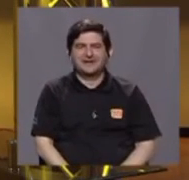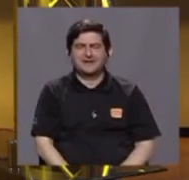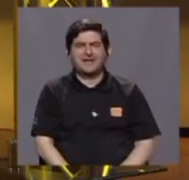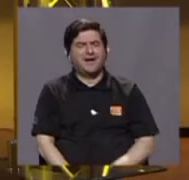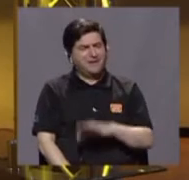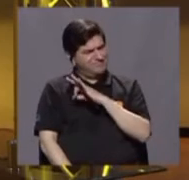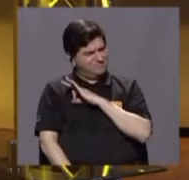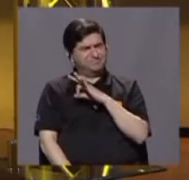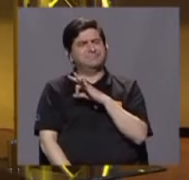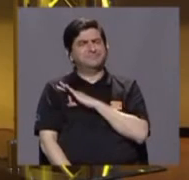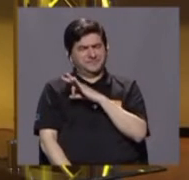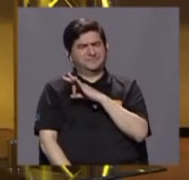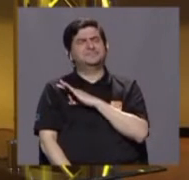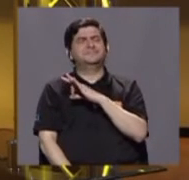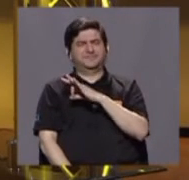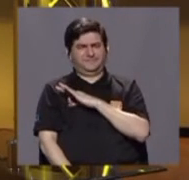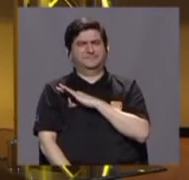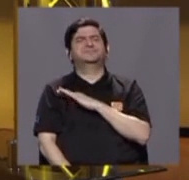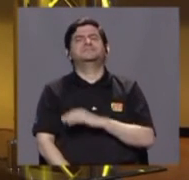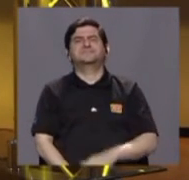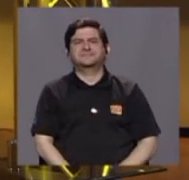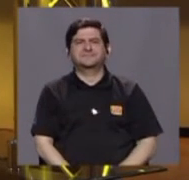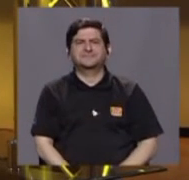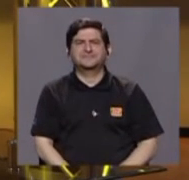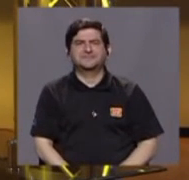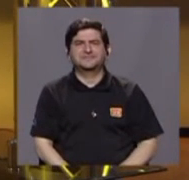hayan beneficiado de